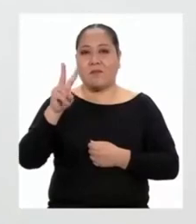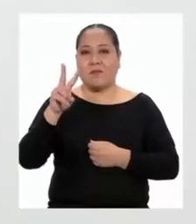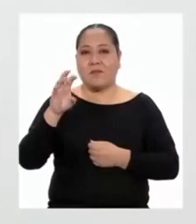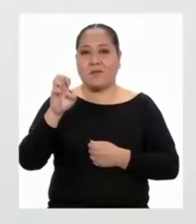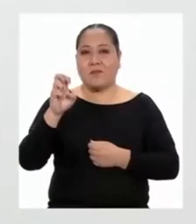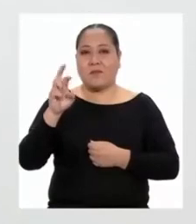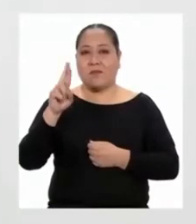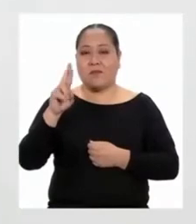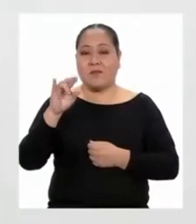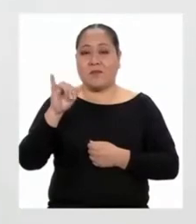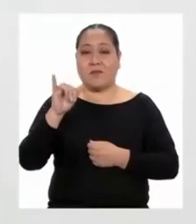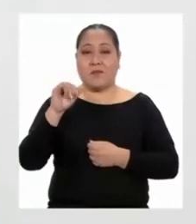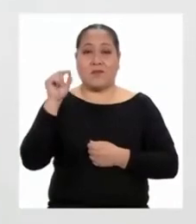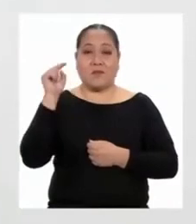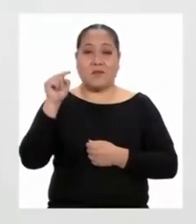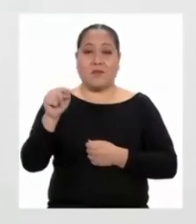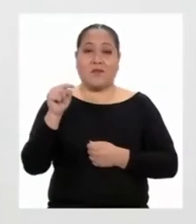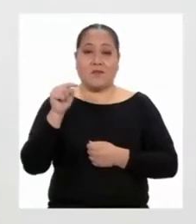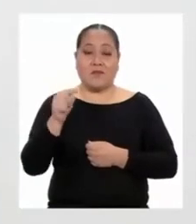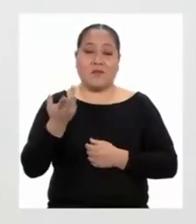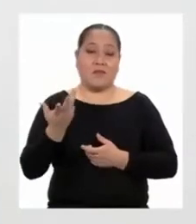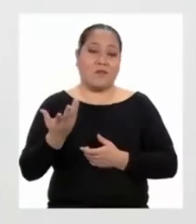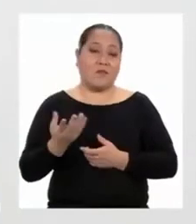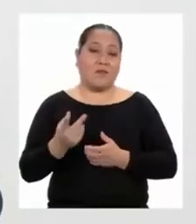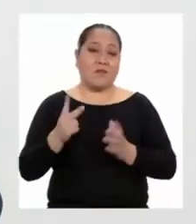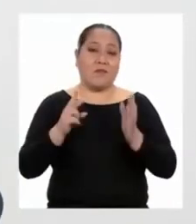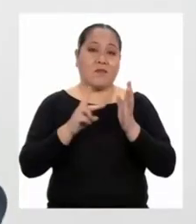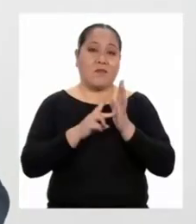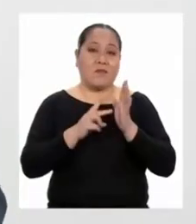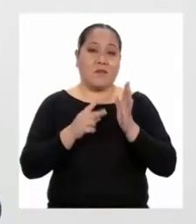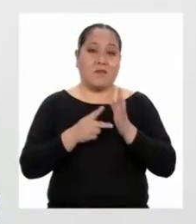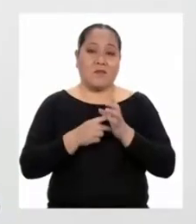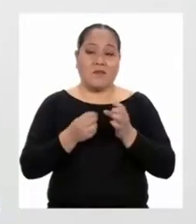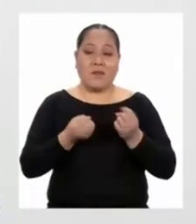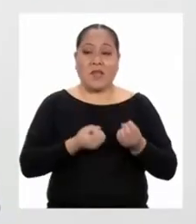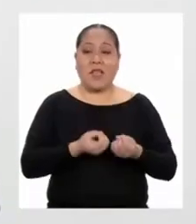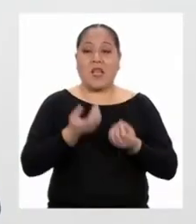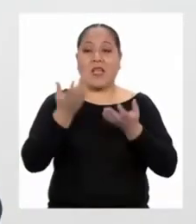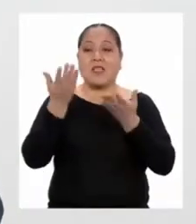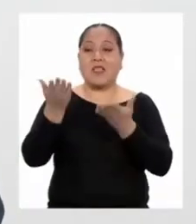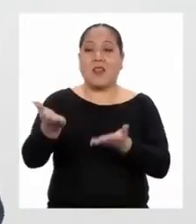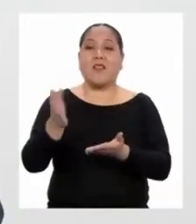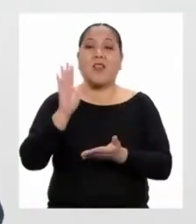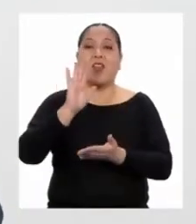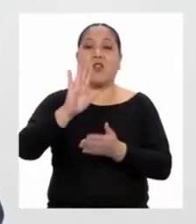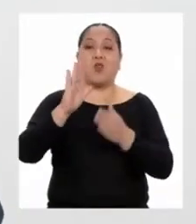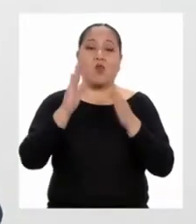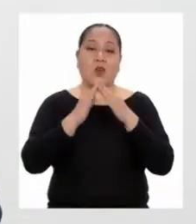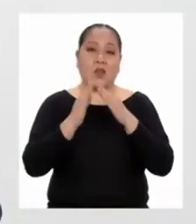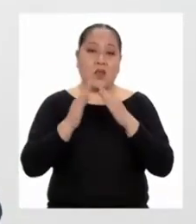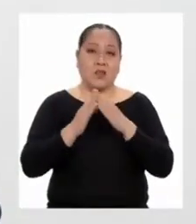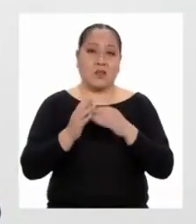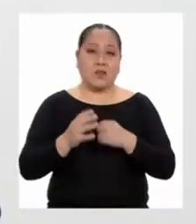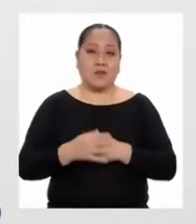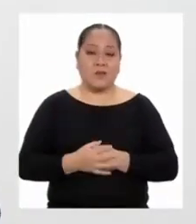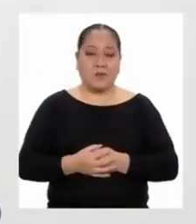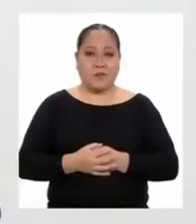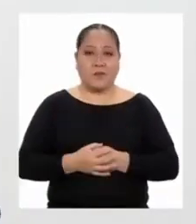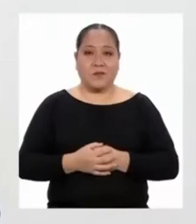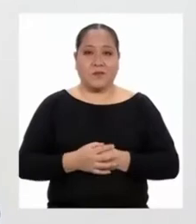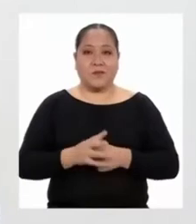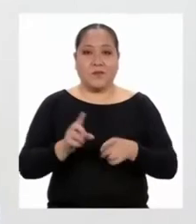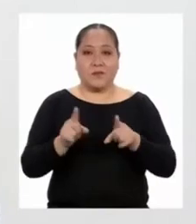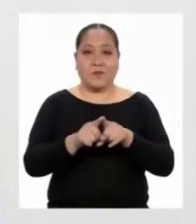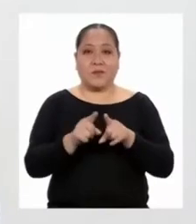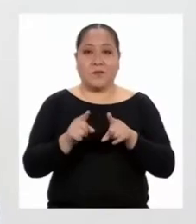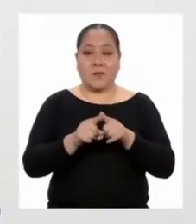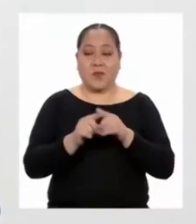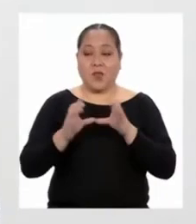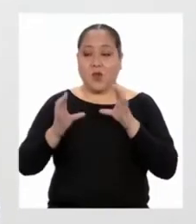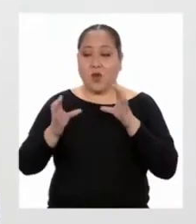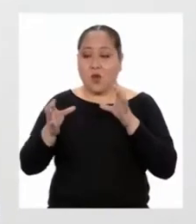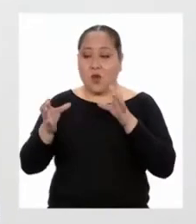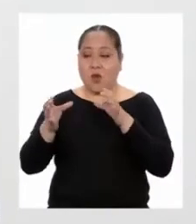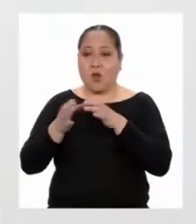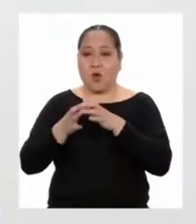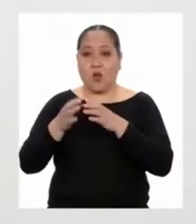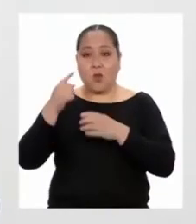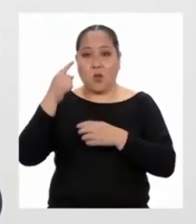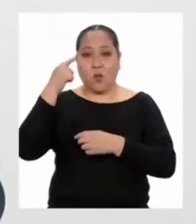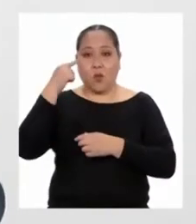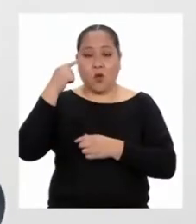aporte. Delivery, que viene a ser entrega a domicilio. También hay una gran colonia china en nuestro